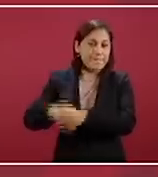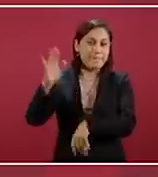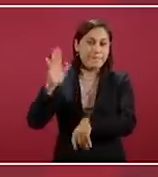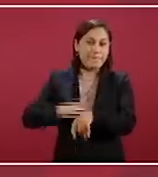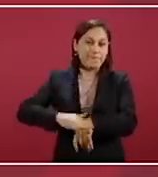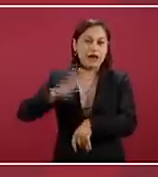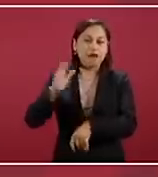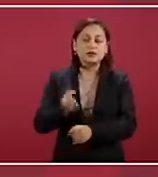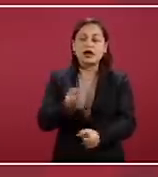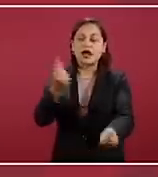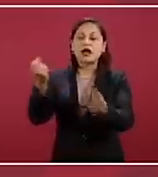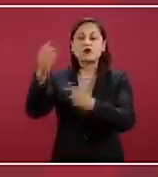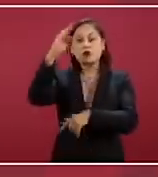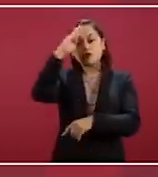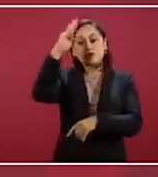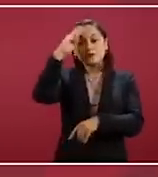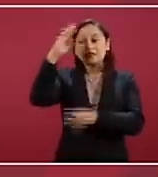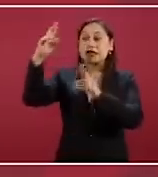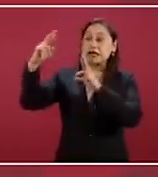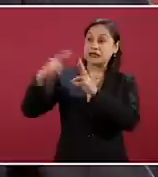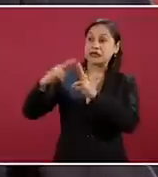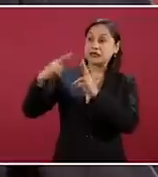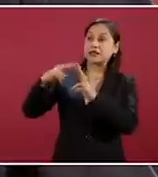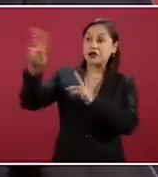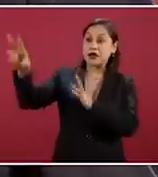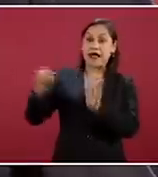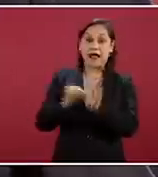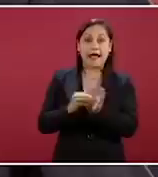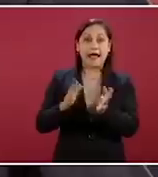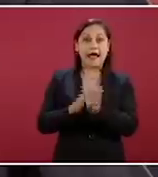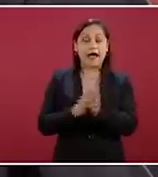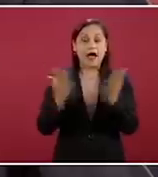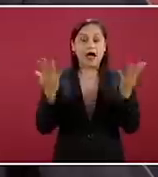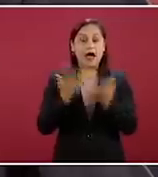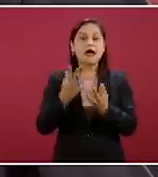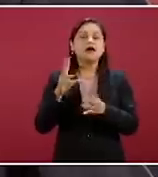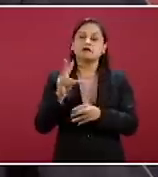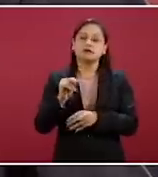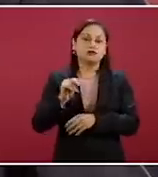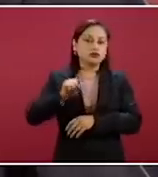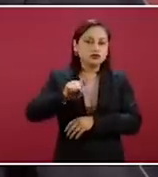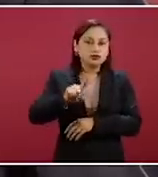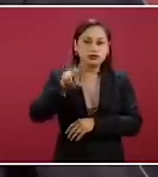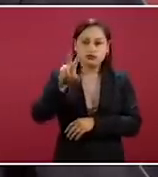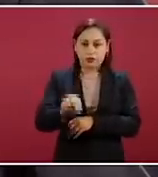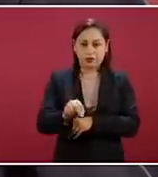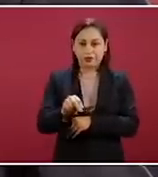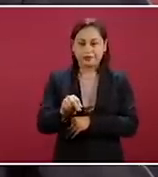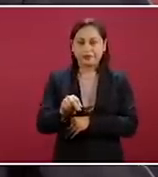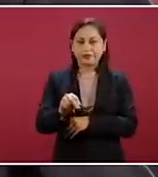tiene que ver con lo religioso. No necesariamente, más